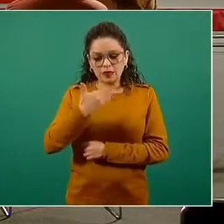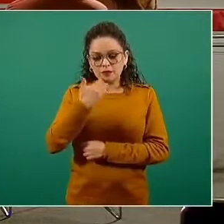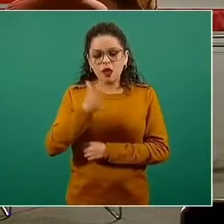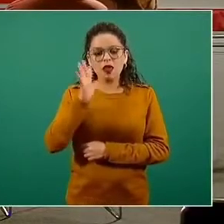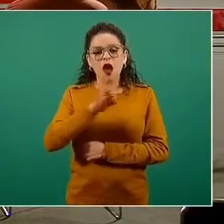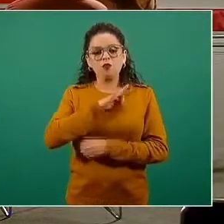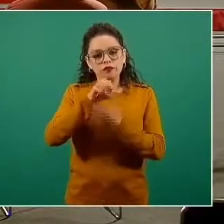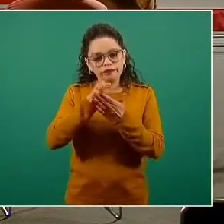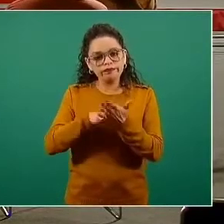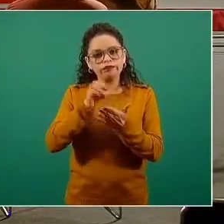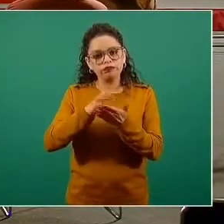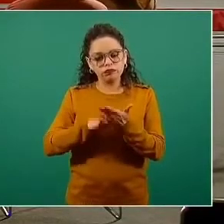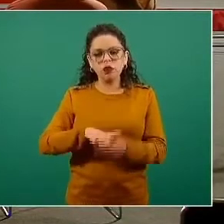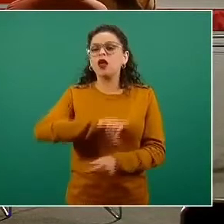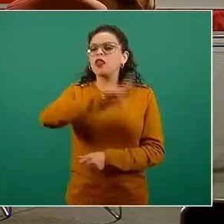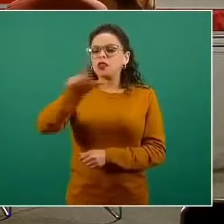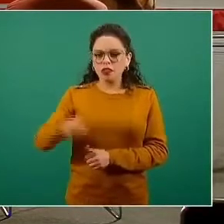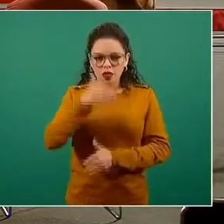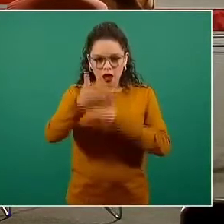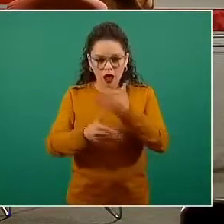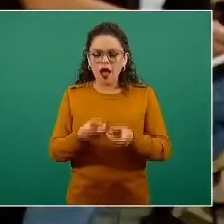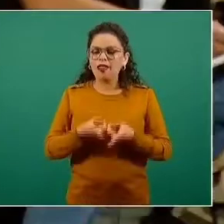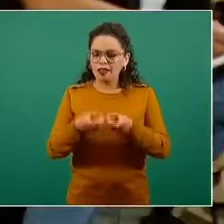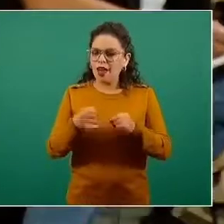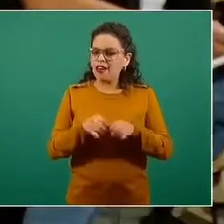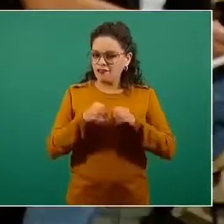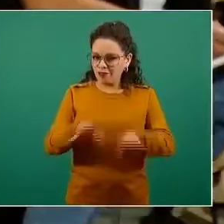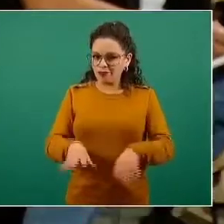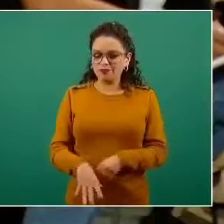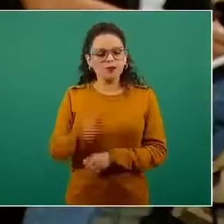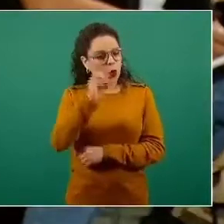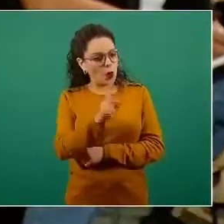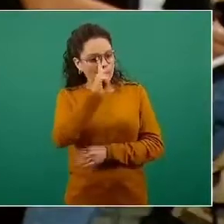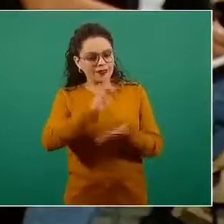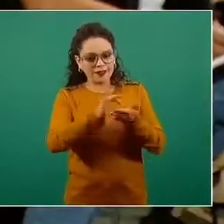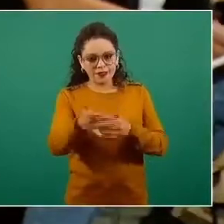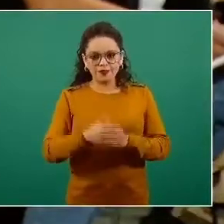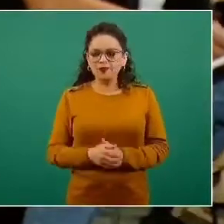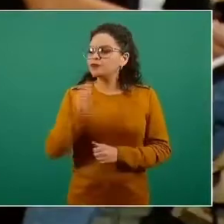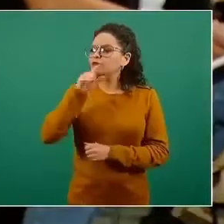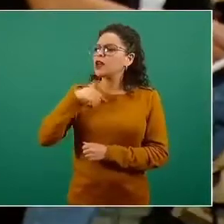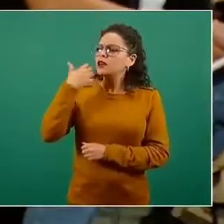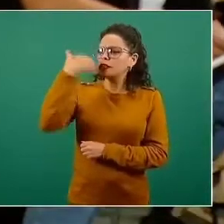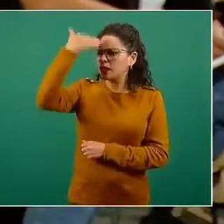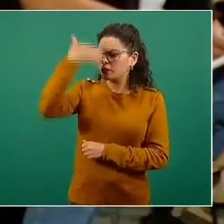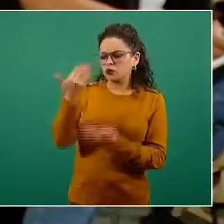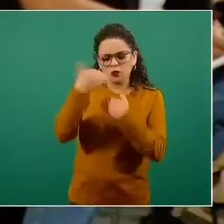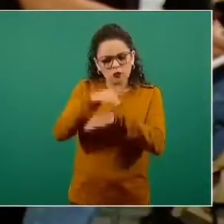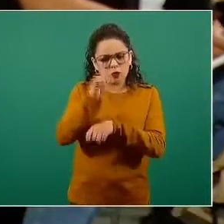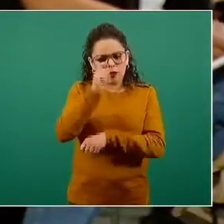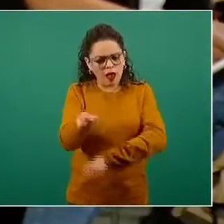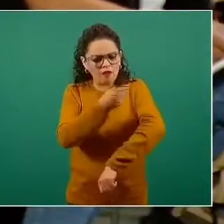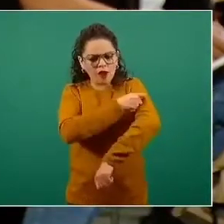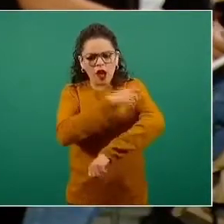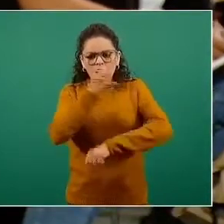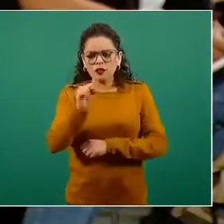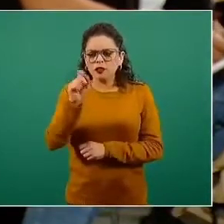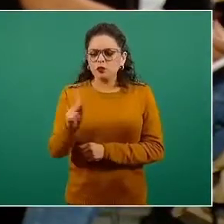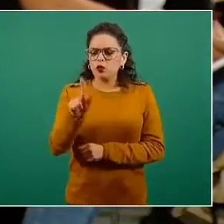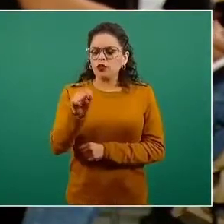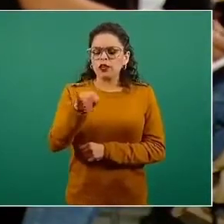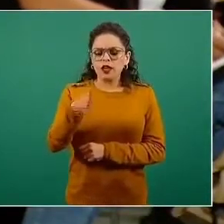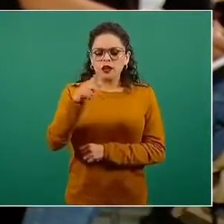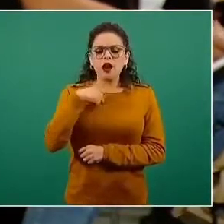registrar, pero lo iremos informando. Bien, gracias. También me gustaría saber, en el caso de la vacuna de Sputnik, leía